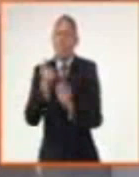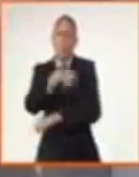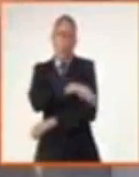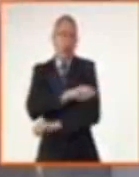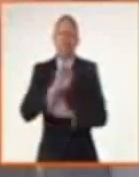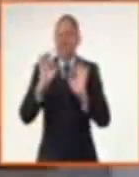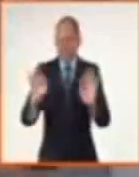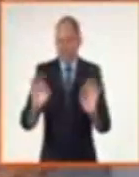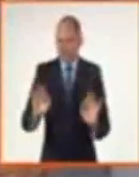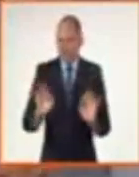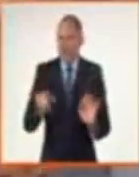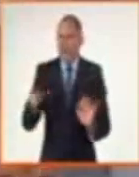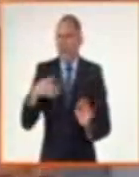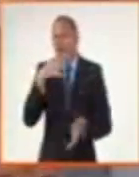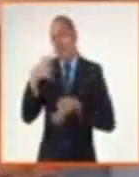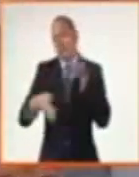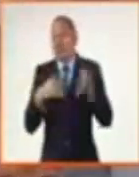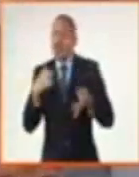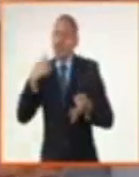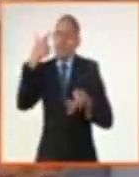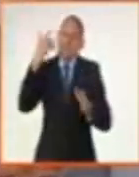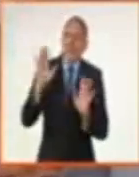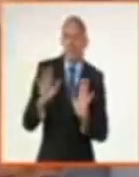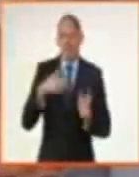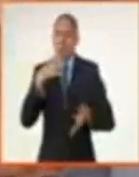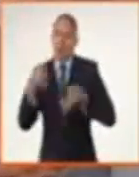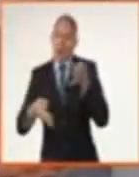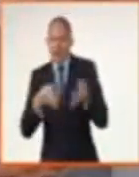opiniones populares que llegaron a esa asamblea.